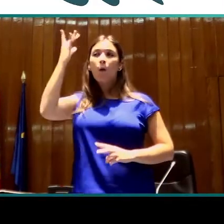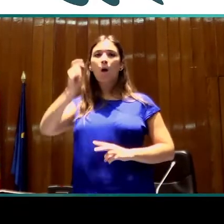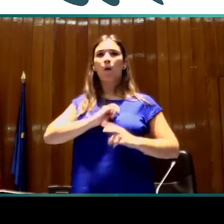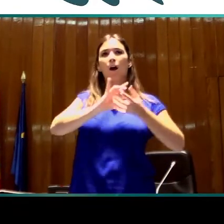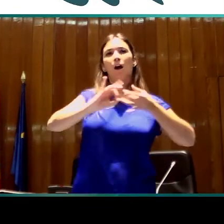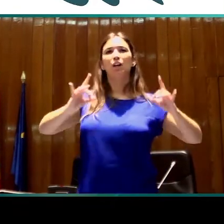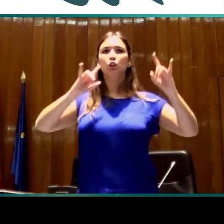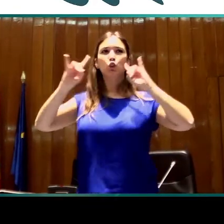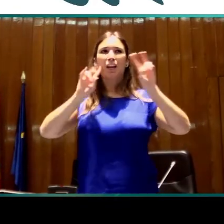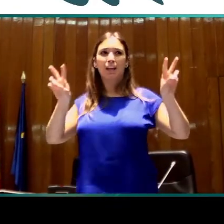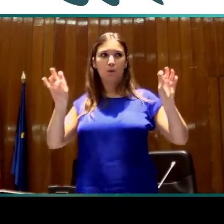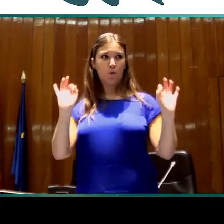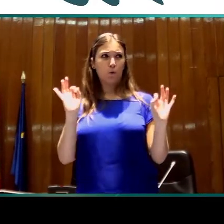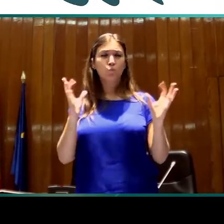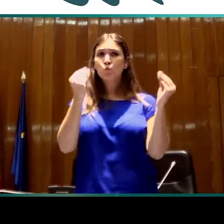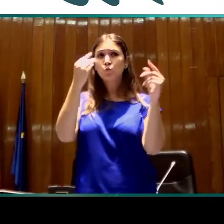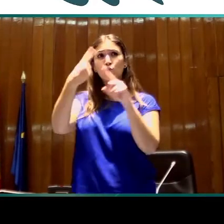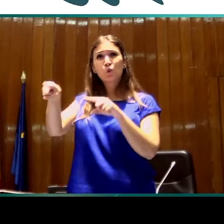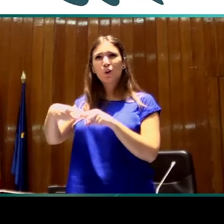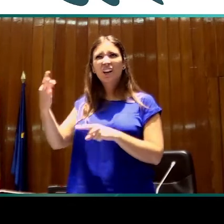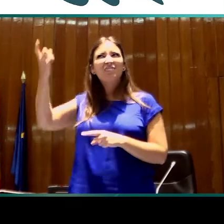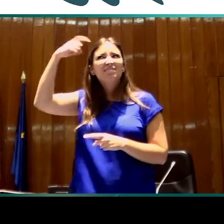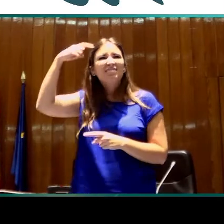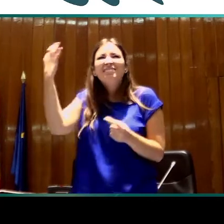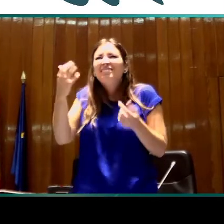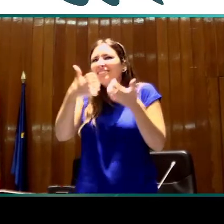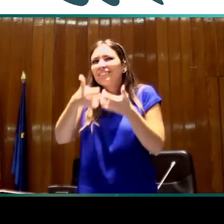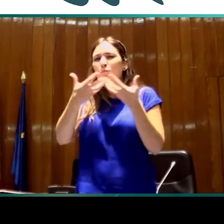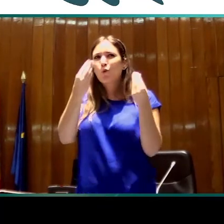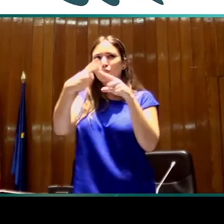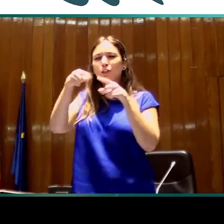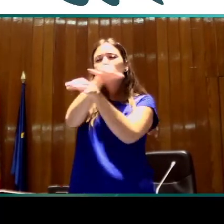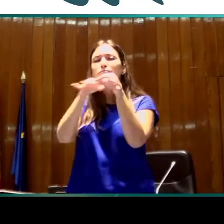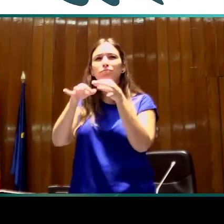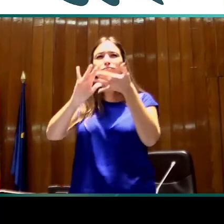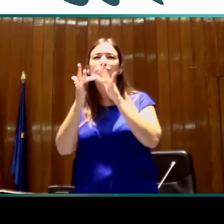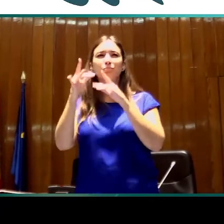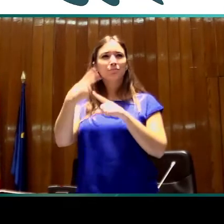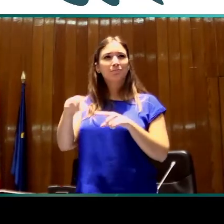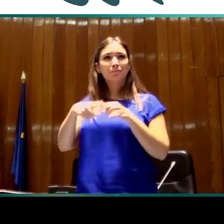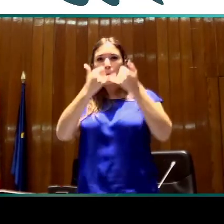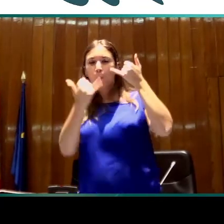Son muchas las cosas que suceden, muchos los mecanismos que están implicados en ese